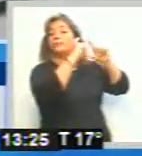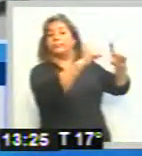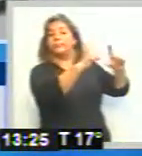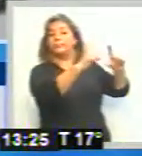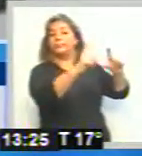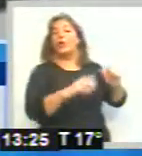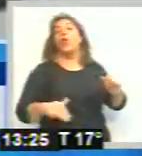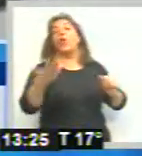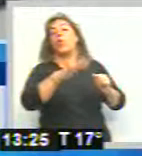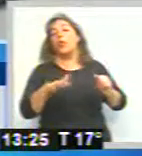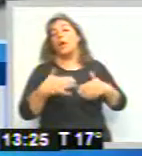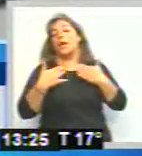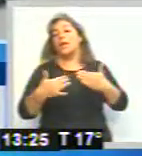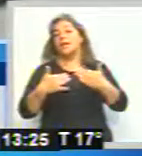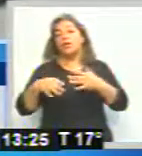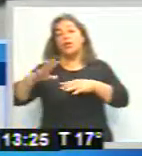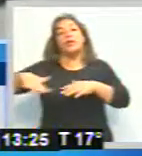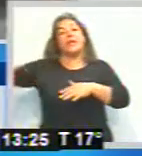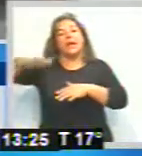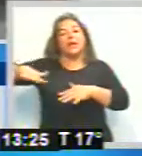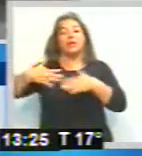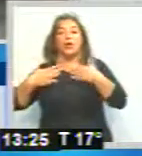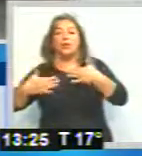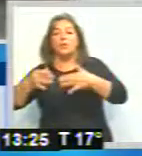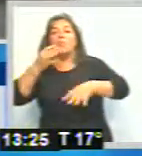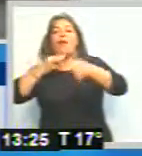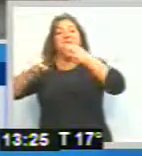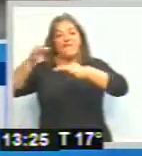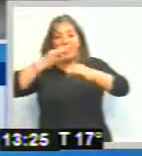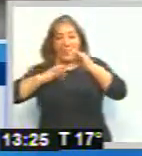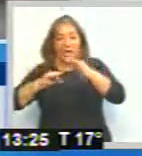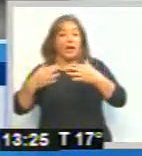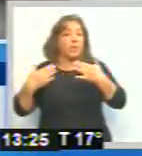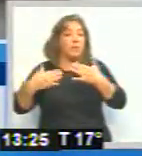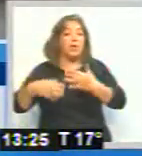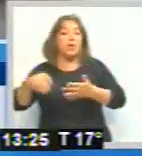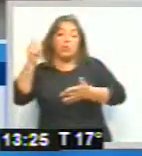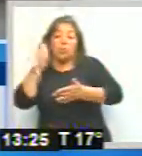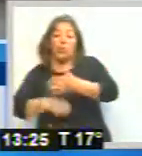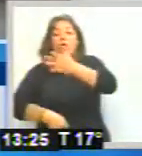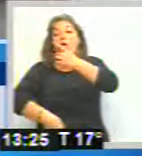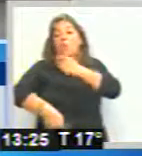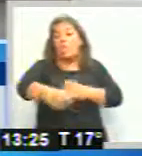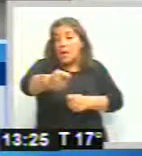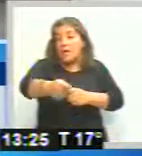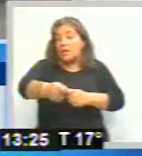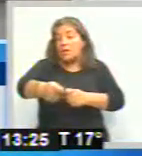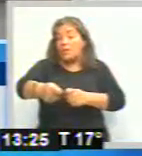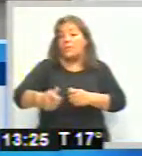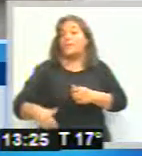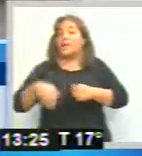loteos o subdivisiones que firmen un convenio con la unidad de coordinación del Procreal y por lo